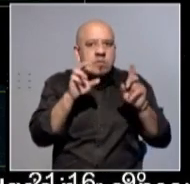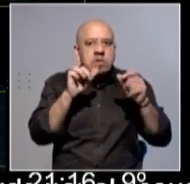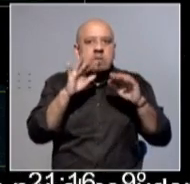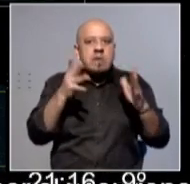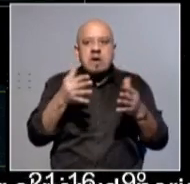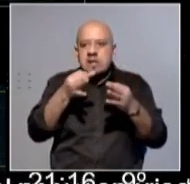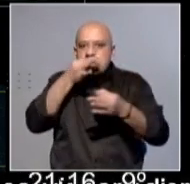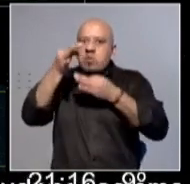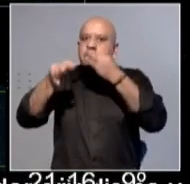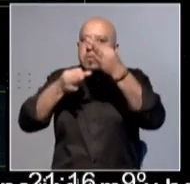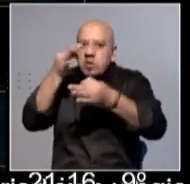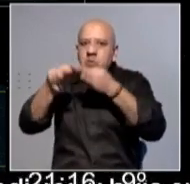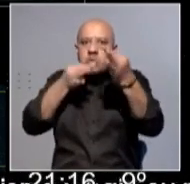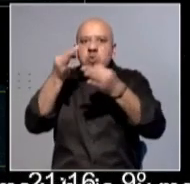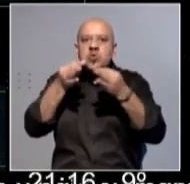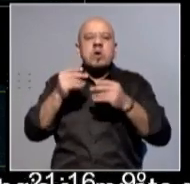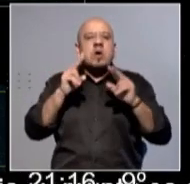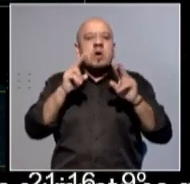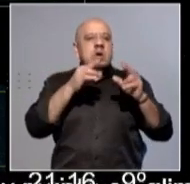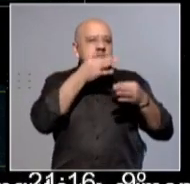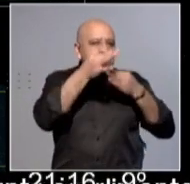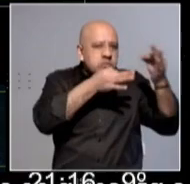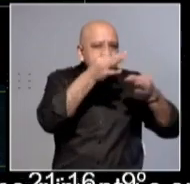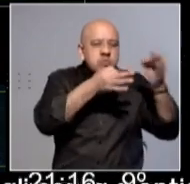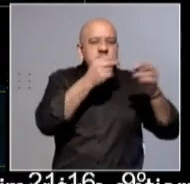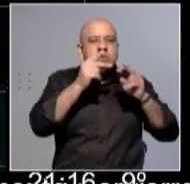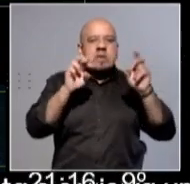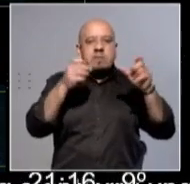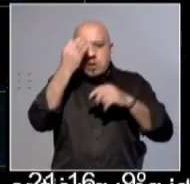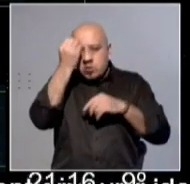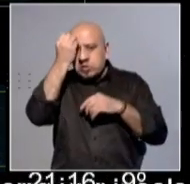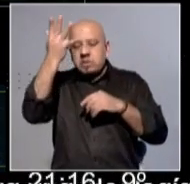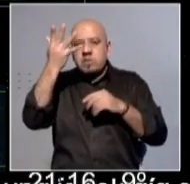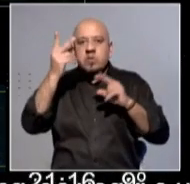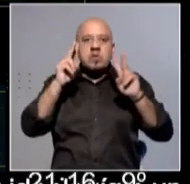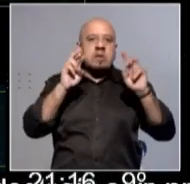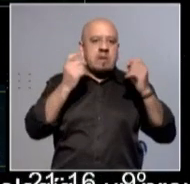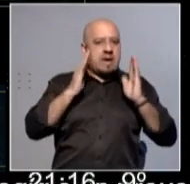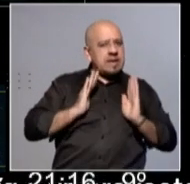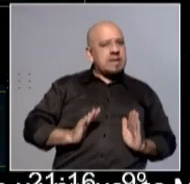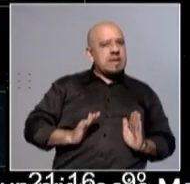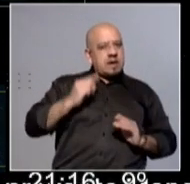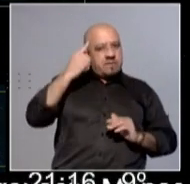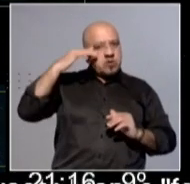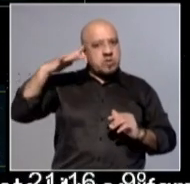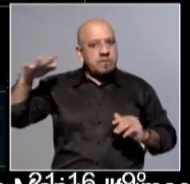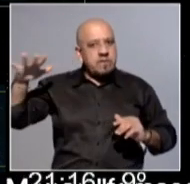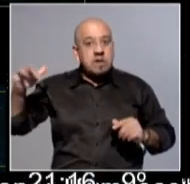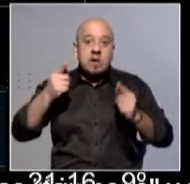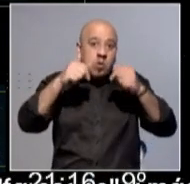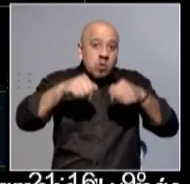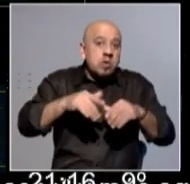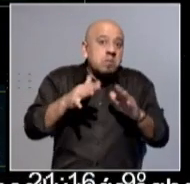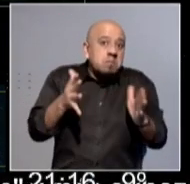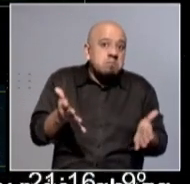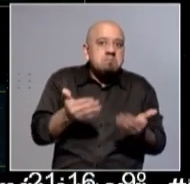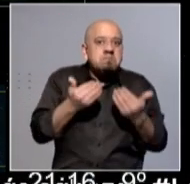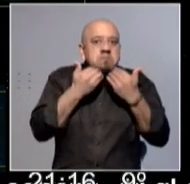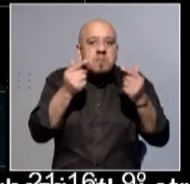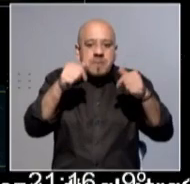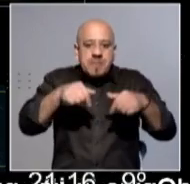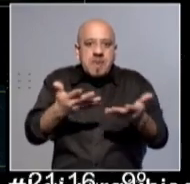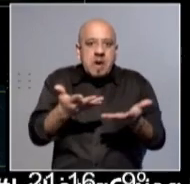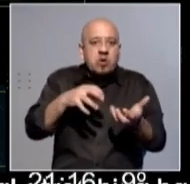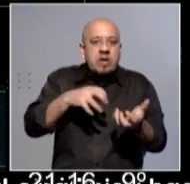construcción discursiva, simbólica, conceptual, hasta inclusive ética y filosófica, Tal vez hoy, frente a las crisis económicas